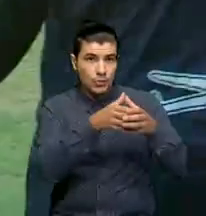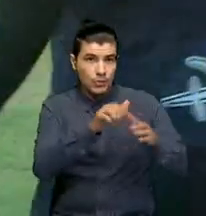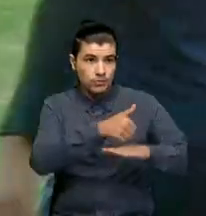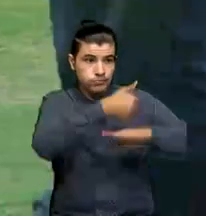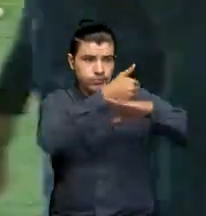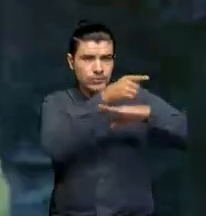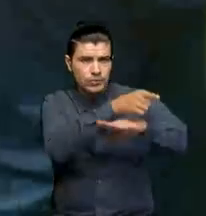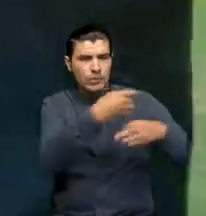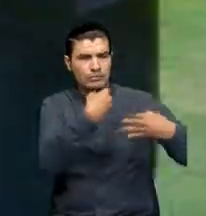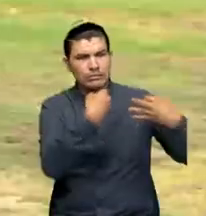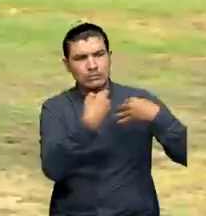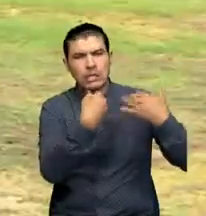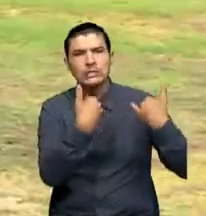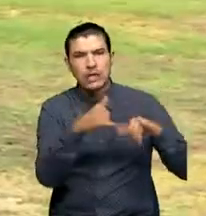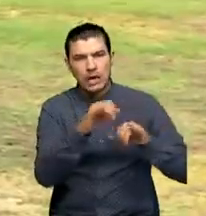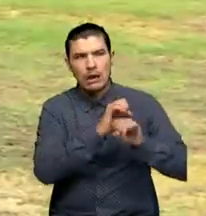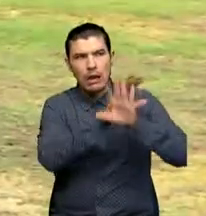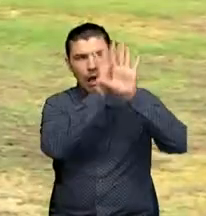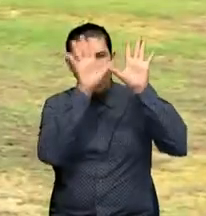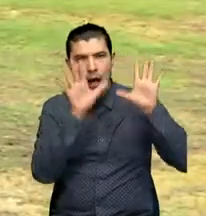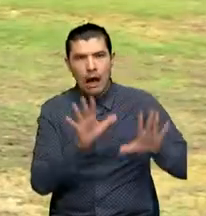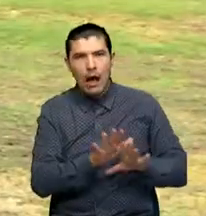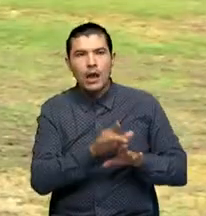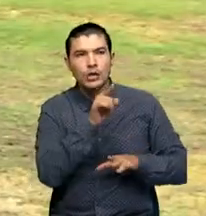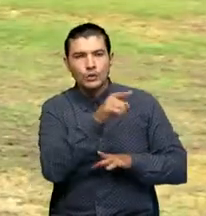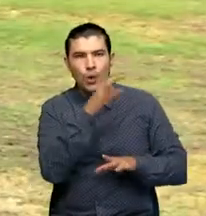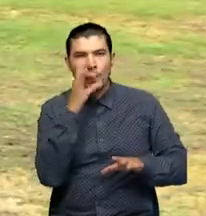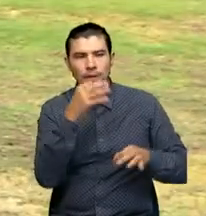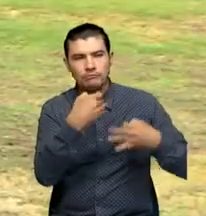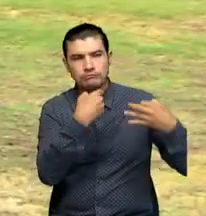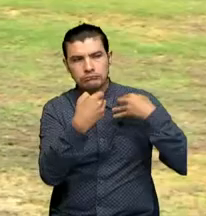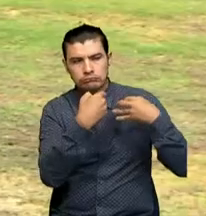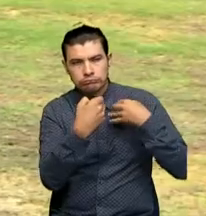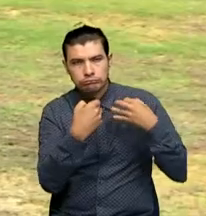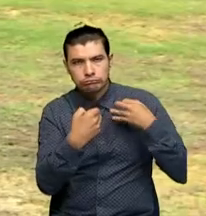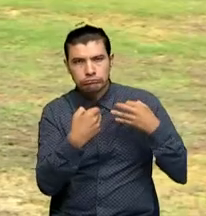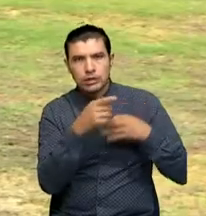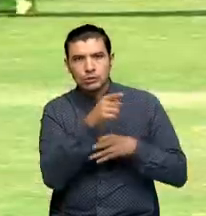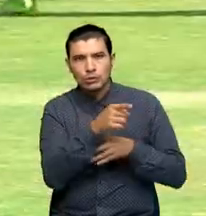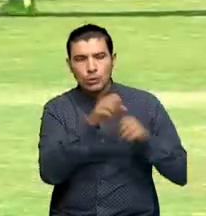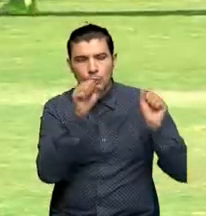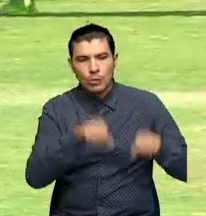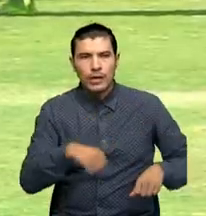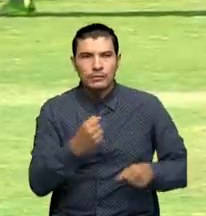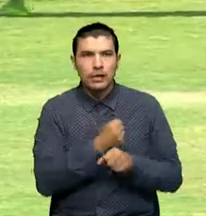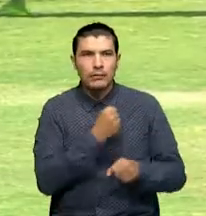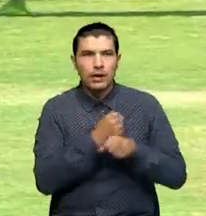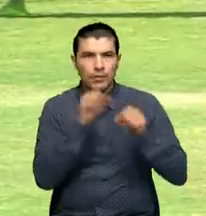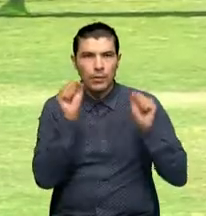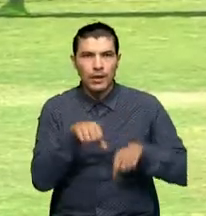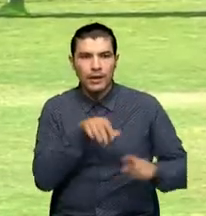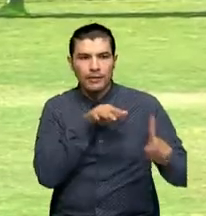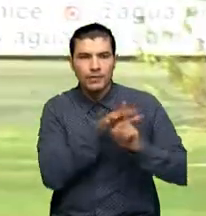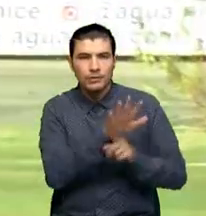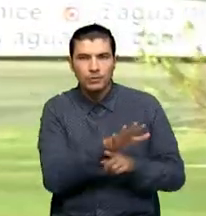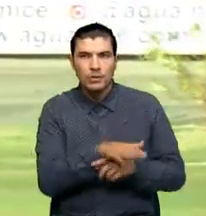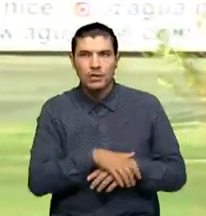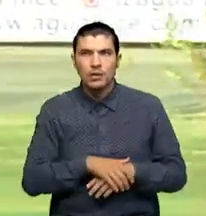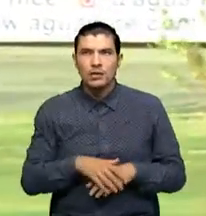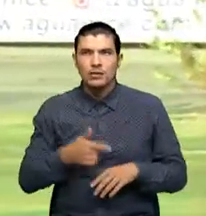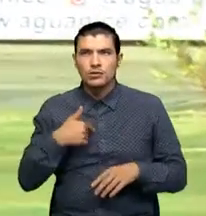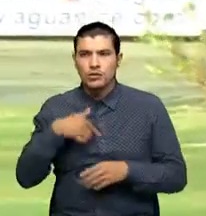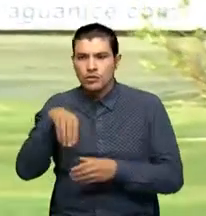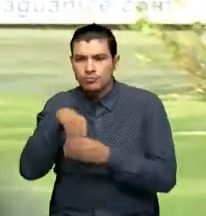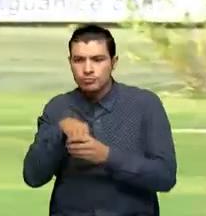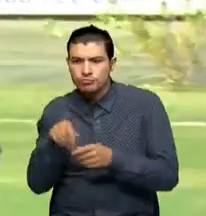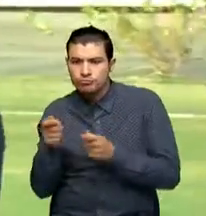muy clara y como te dije te da la indicación en lo que lo que puedes trabajar para hacerle daño al rival aunque esté metido entre